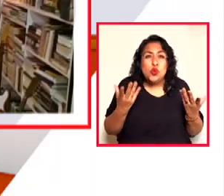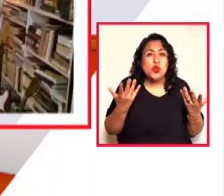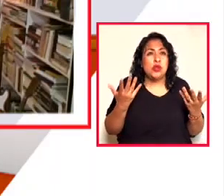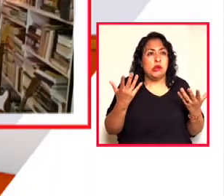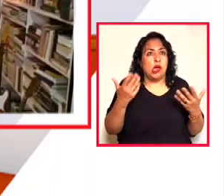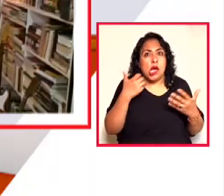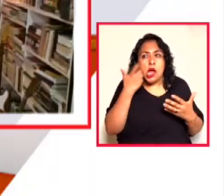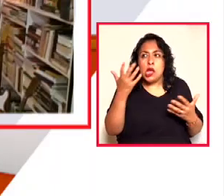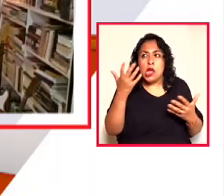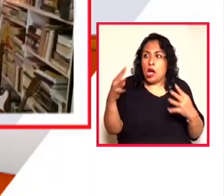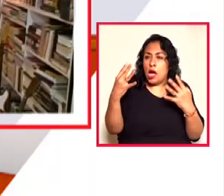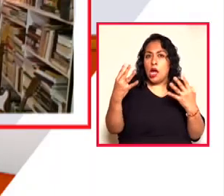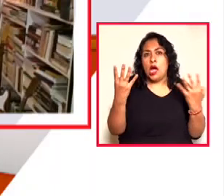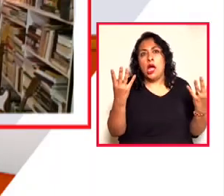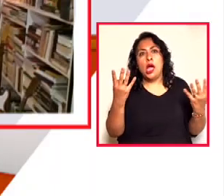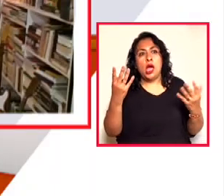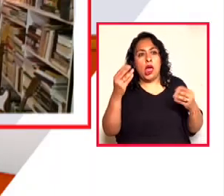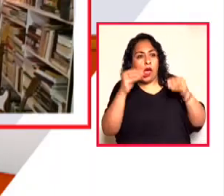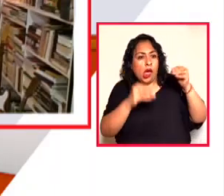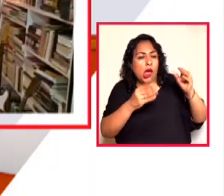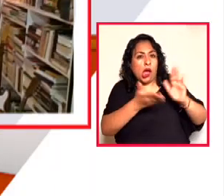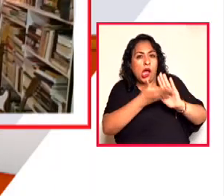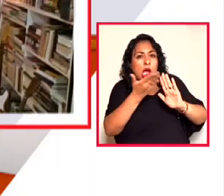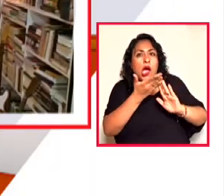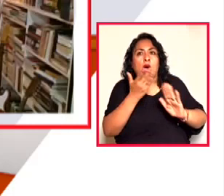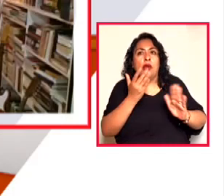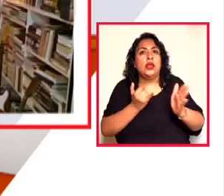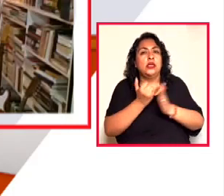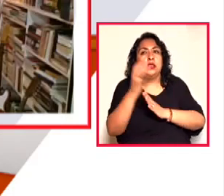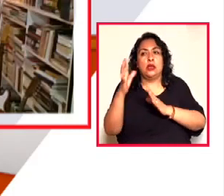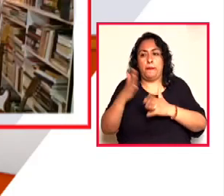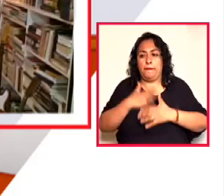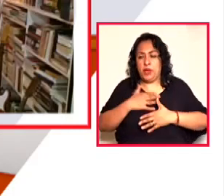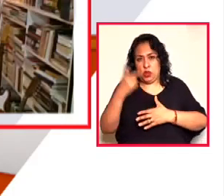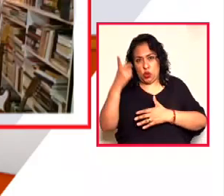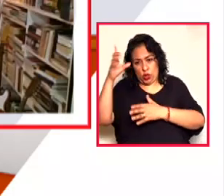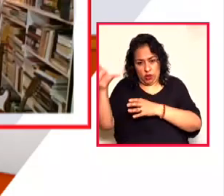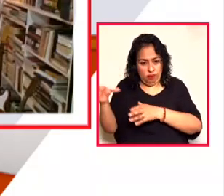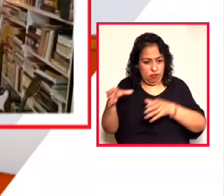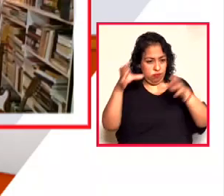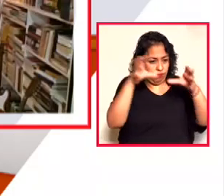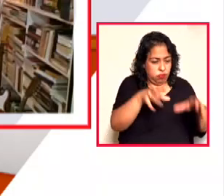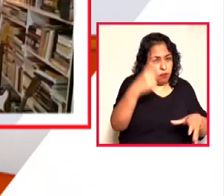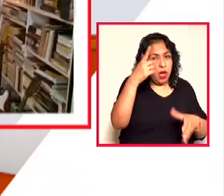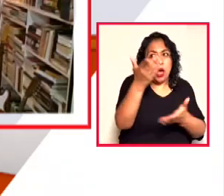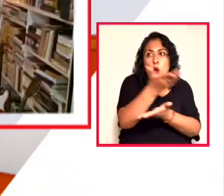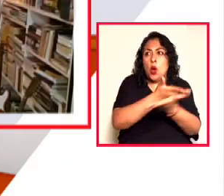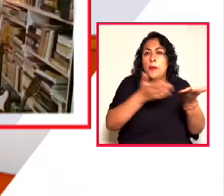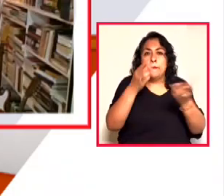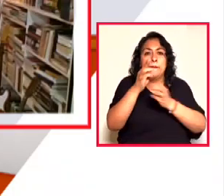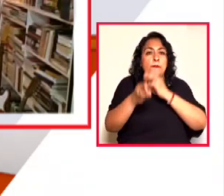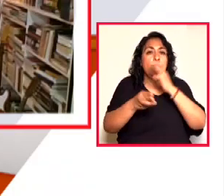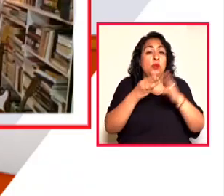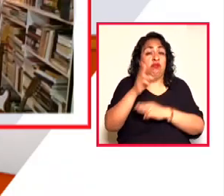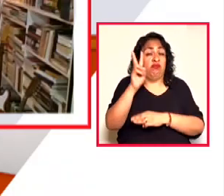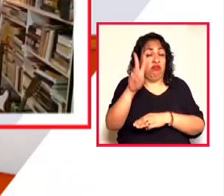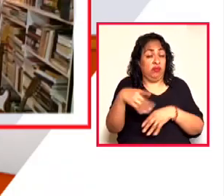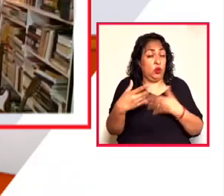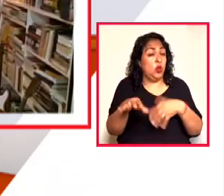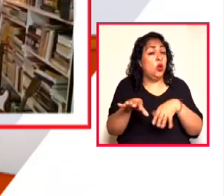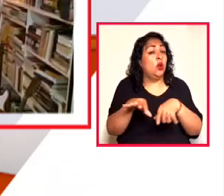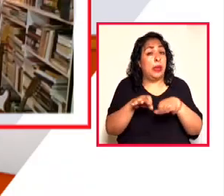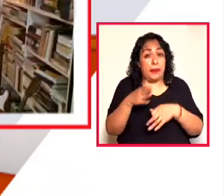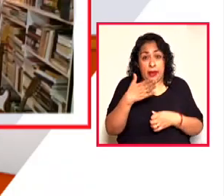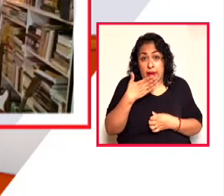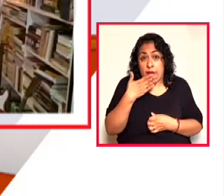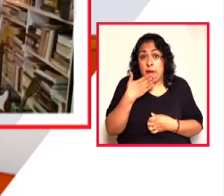del hombre que lo crea, que decide poner su colección para compartirla con el mundo, y vaya que ha hecho un gran trabajo,